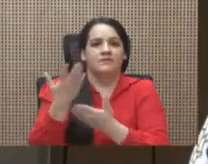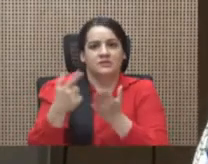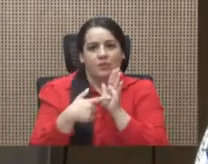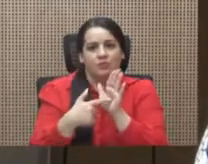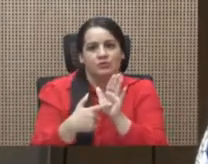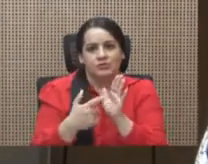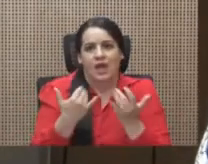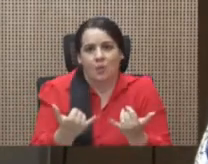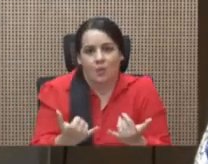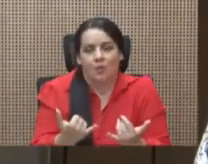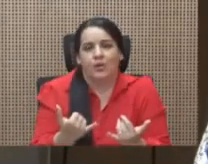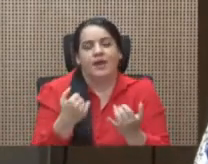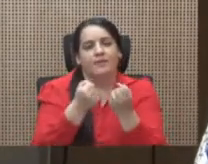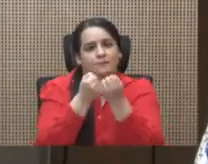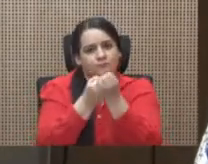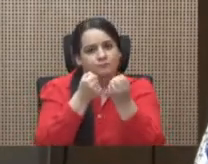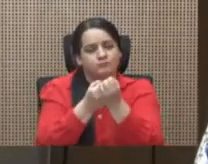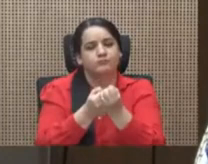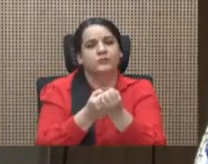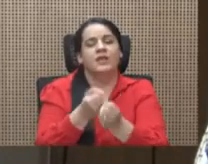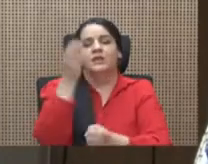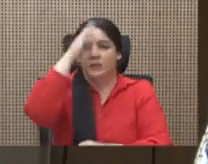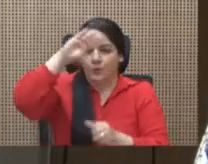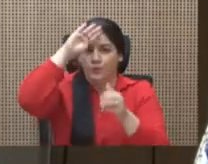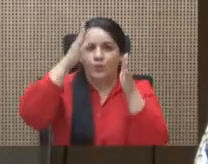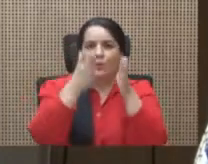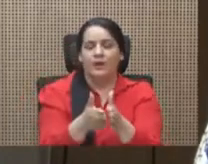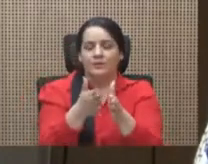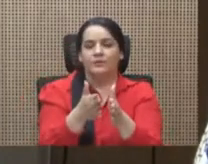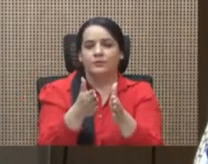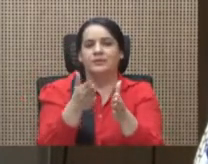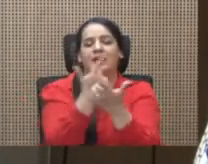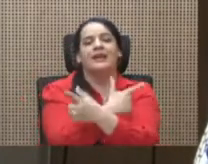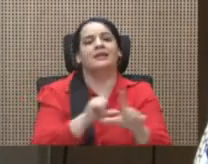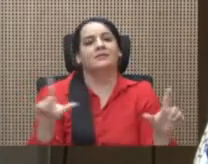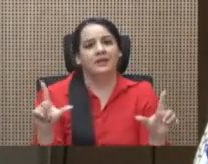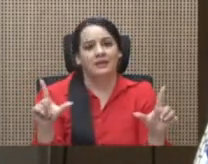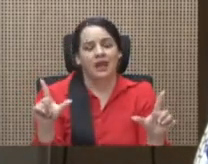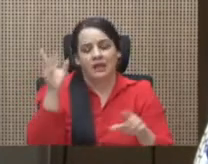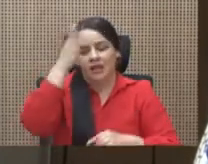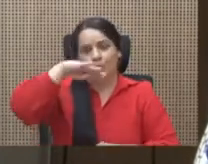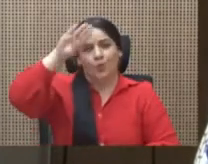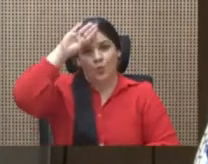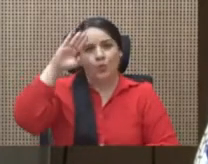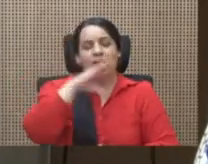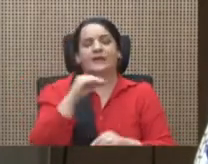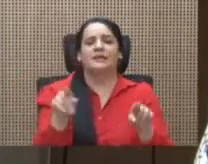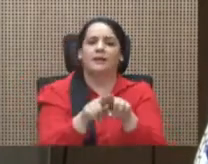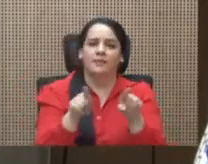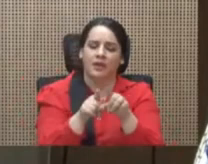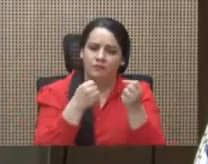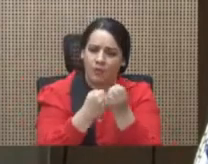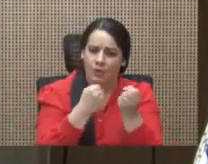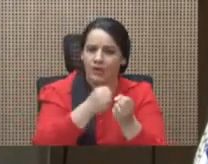nos manifestemos en favor de los cubanos, en favor de la libertad en Cuba, en favor del respeto a